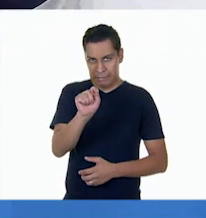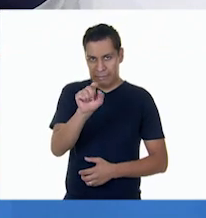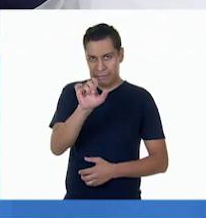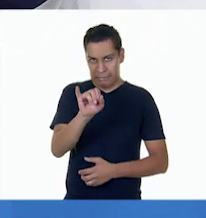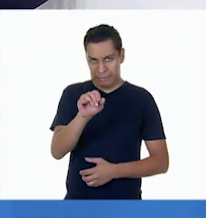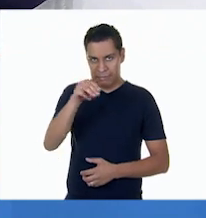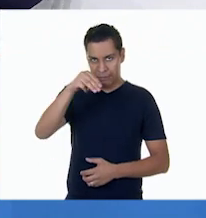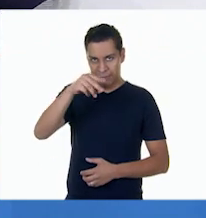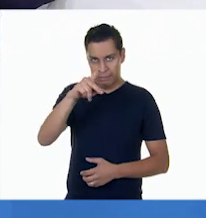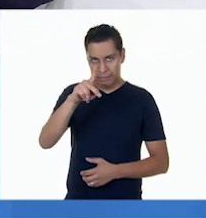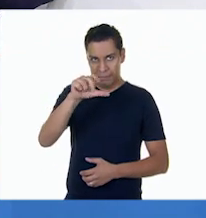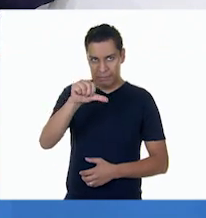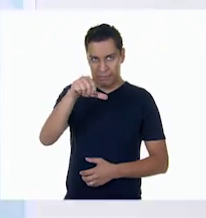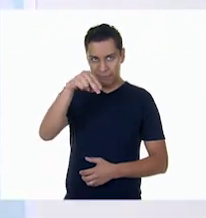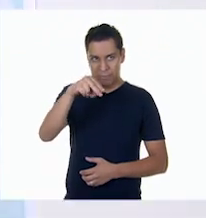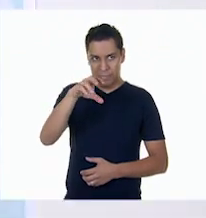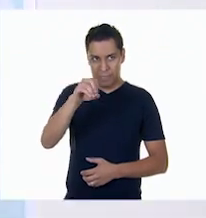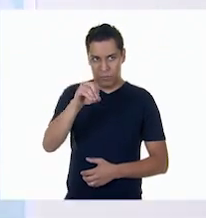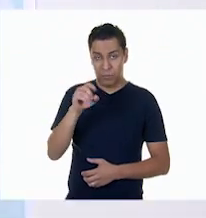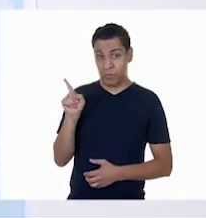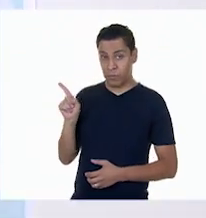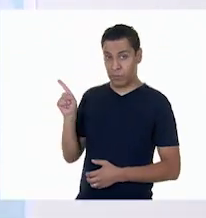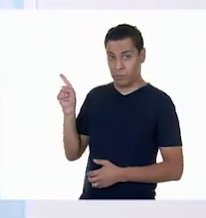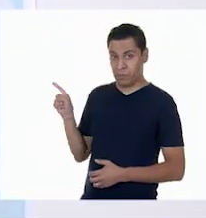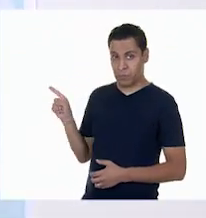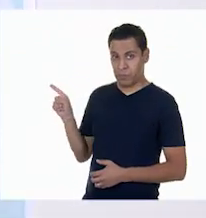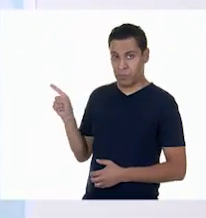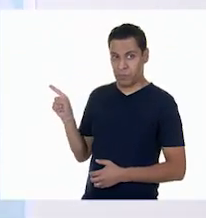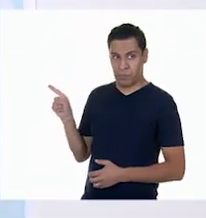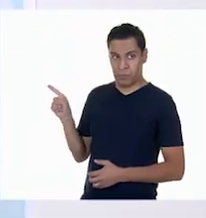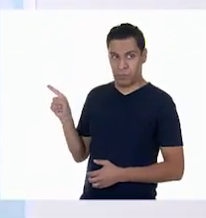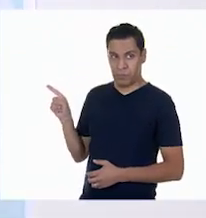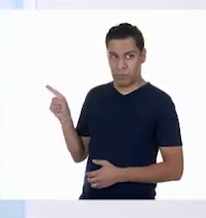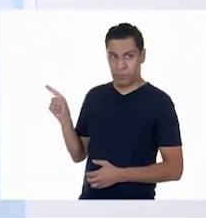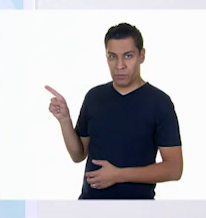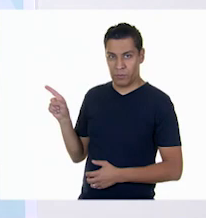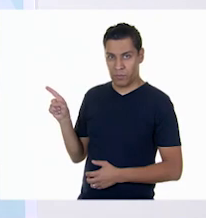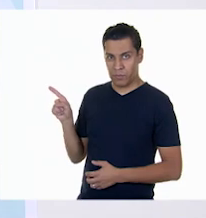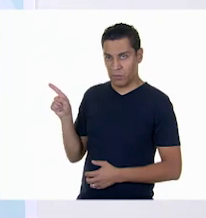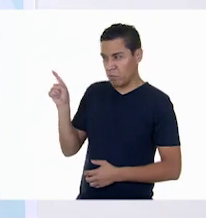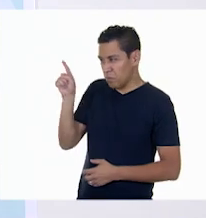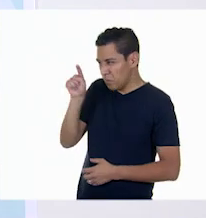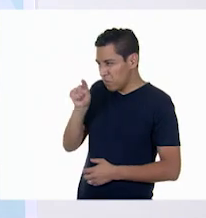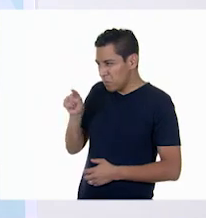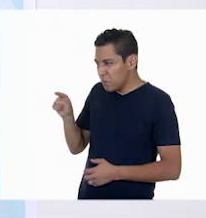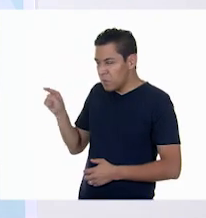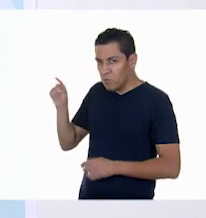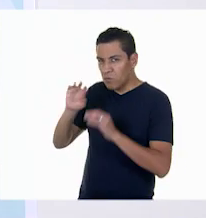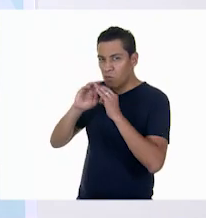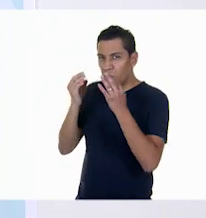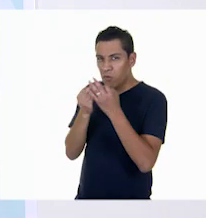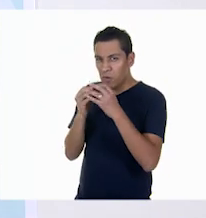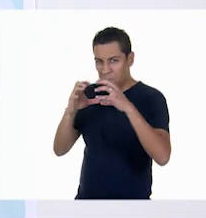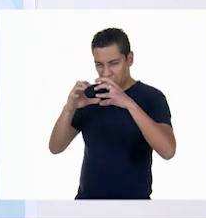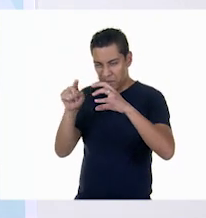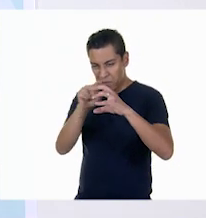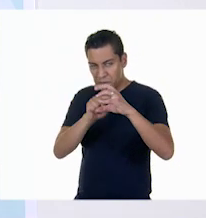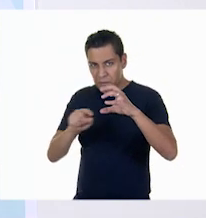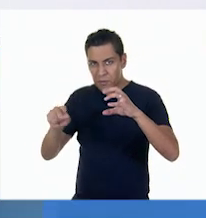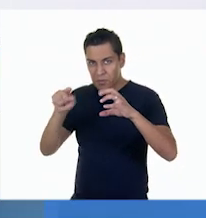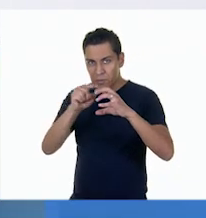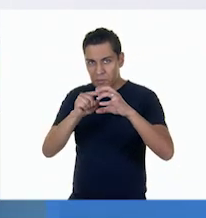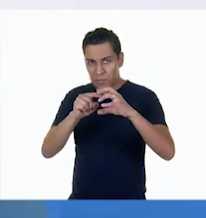aquí. ¿Ahí es donde rebota, maestra? Exactamente, es este. Oh. Uh-huh. El